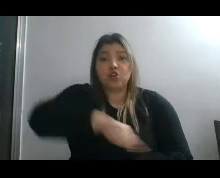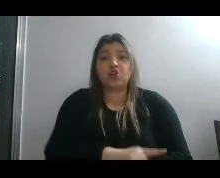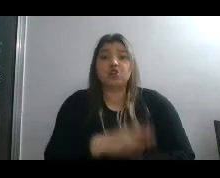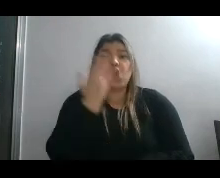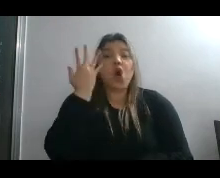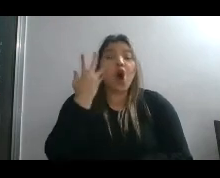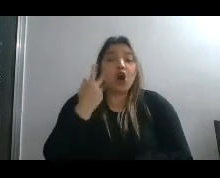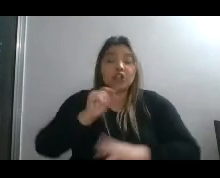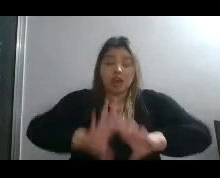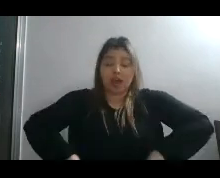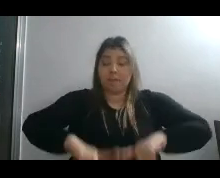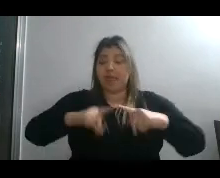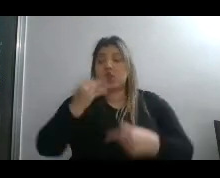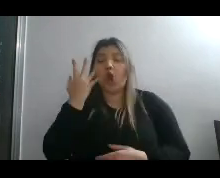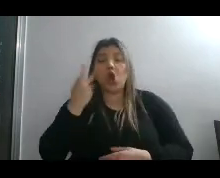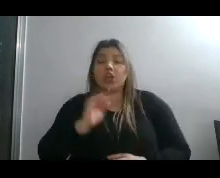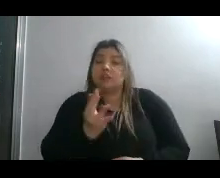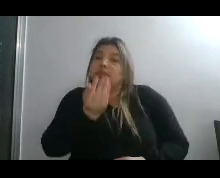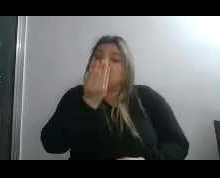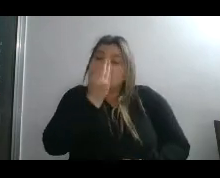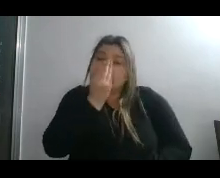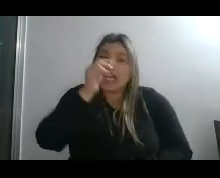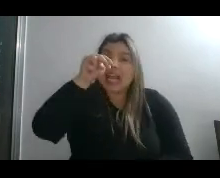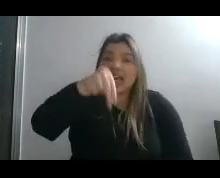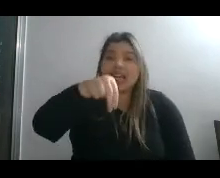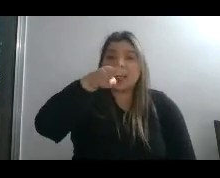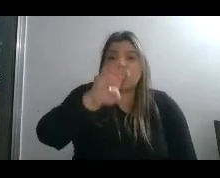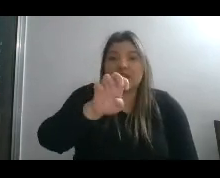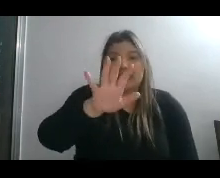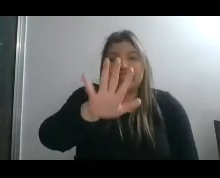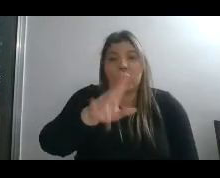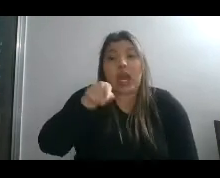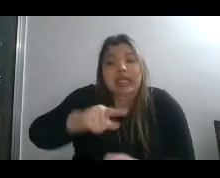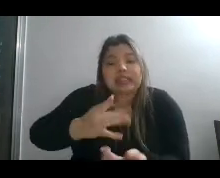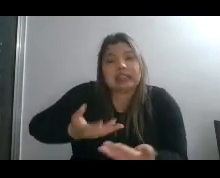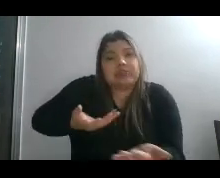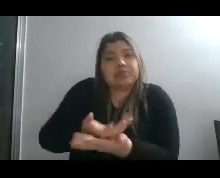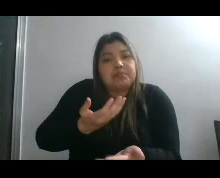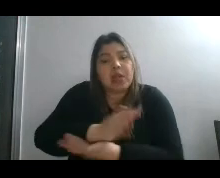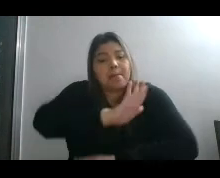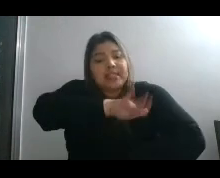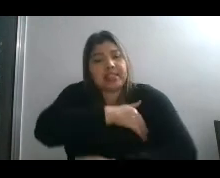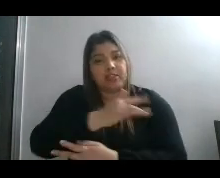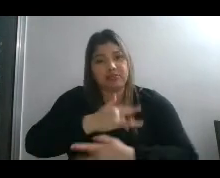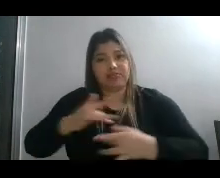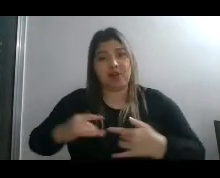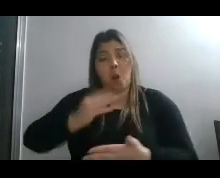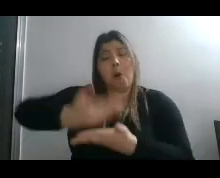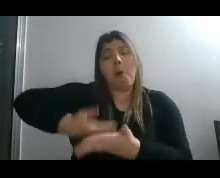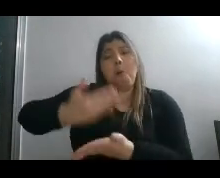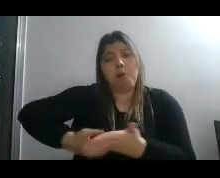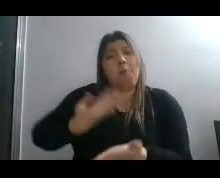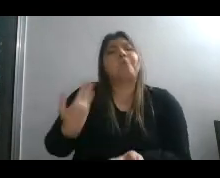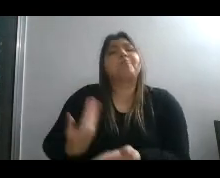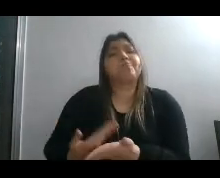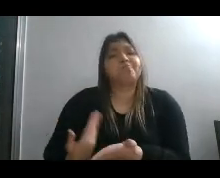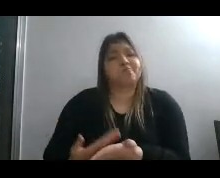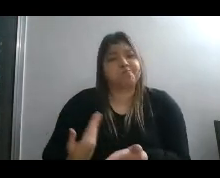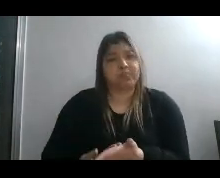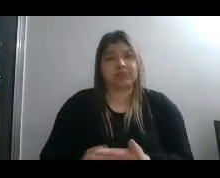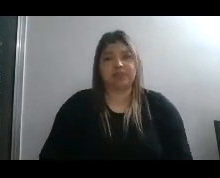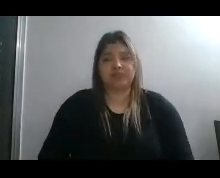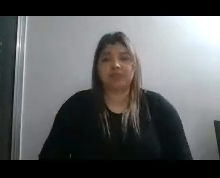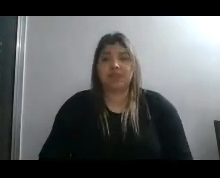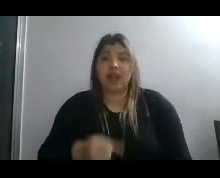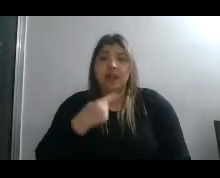la N95 y esa es una recomendación que dio el ministerio y que está en la mayoría de sus documentos. ¿Eso qué quiere decir? Si usted va a salir